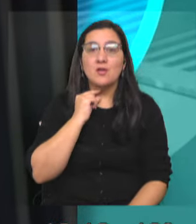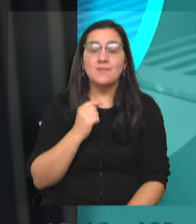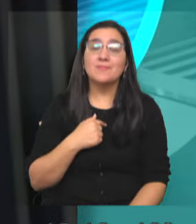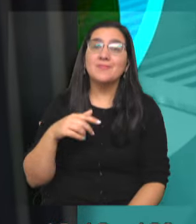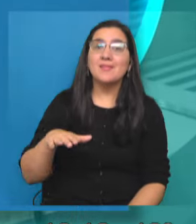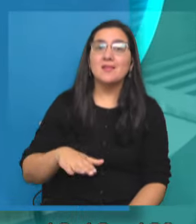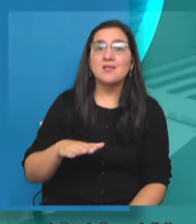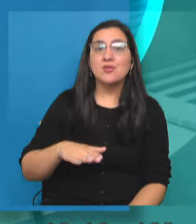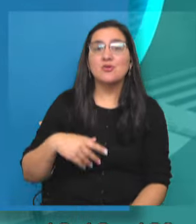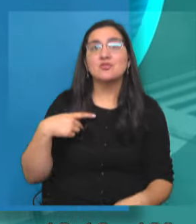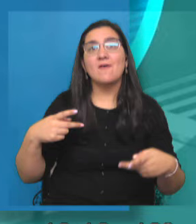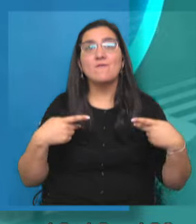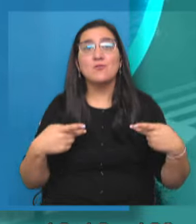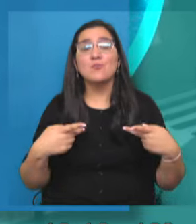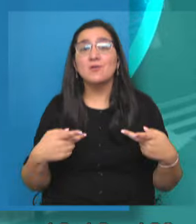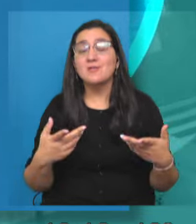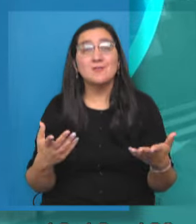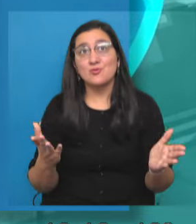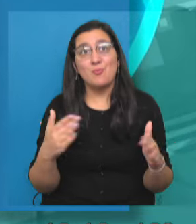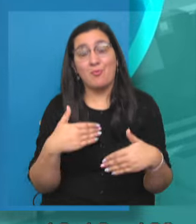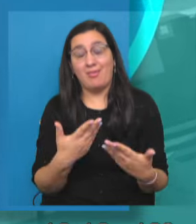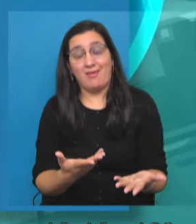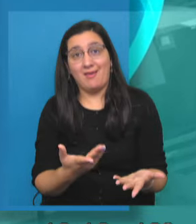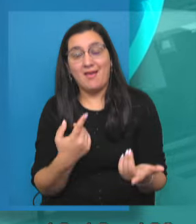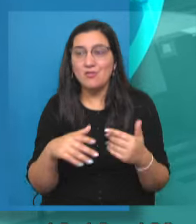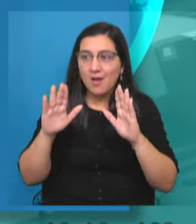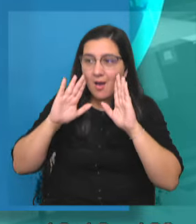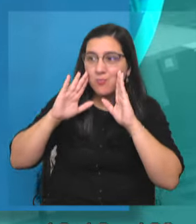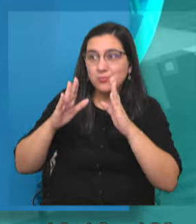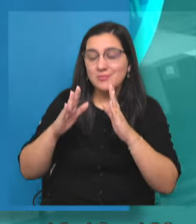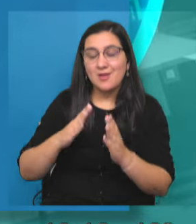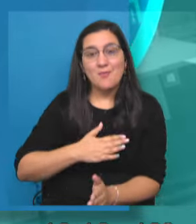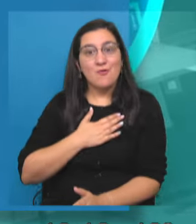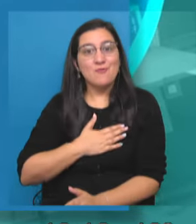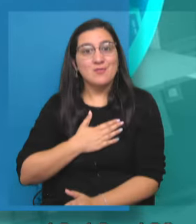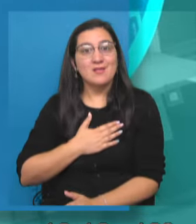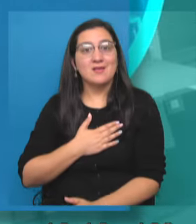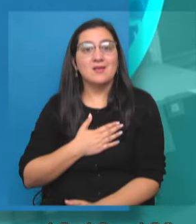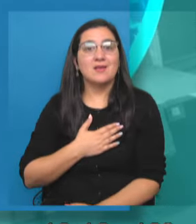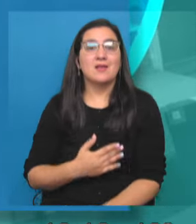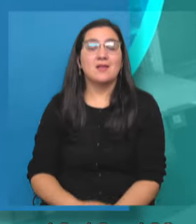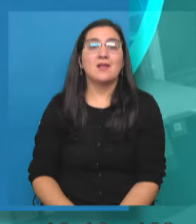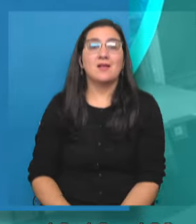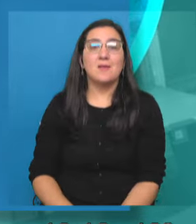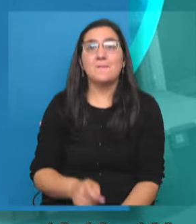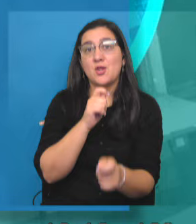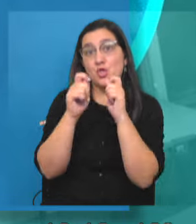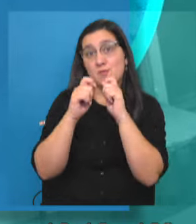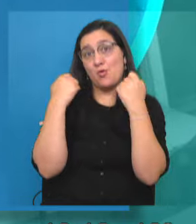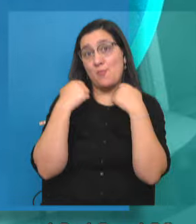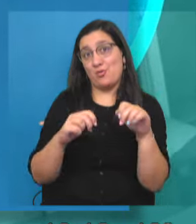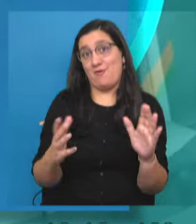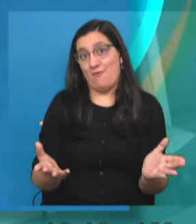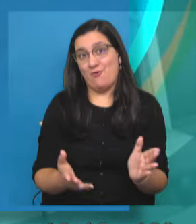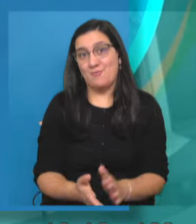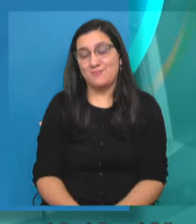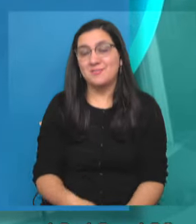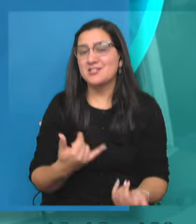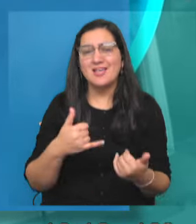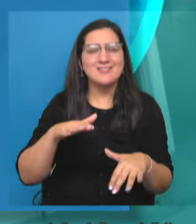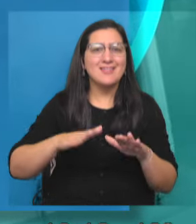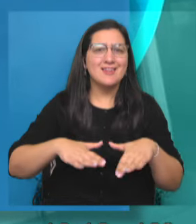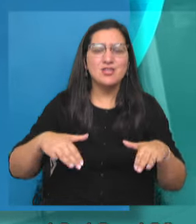niño, al ser futbolista incapaz, apunté hacia el lado más confortable, que era ser, entro por la banderola del periodismo deportivo, al deporte. Y ya de niño